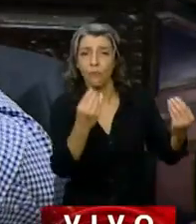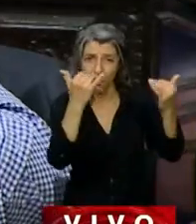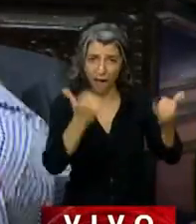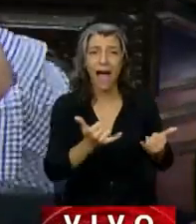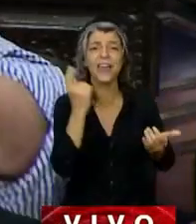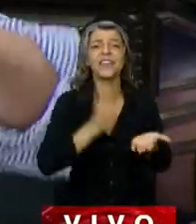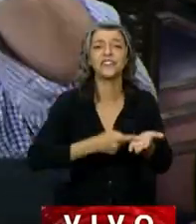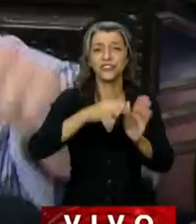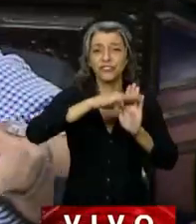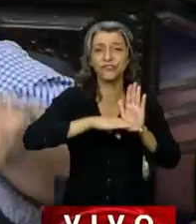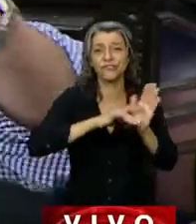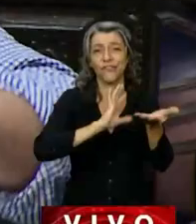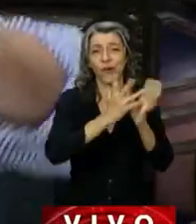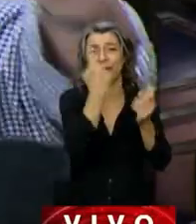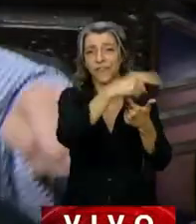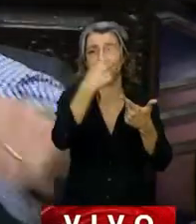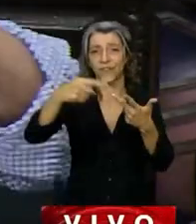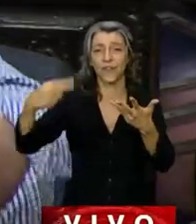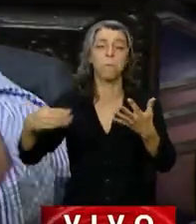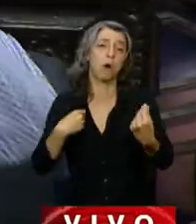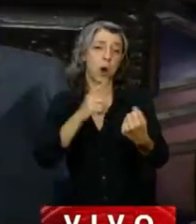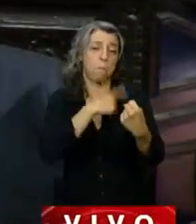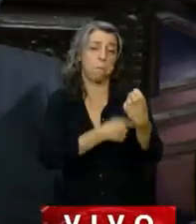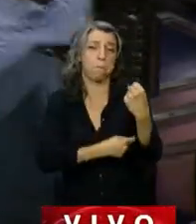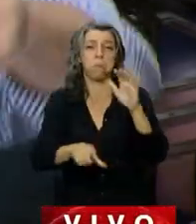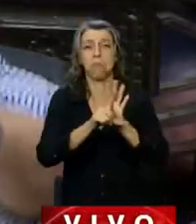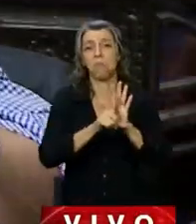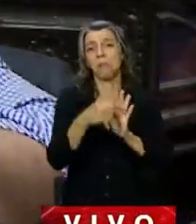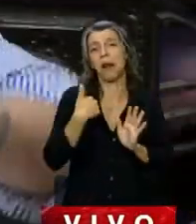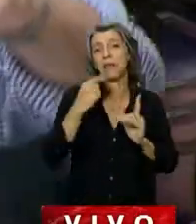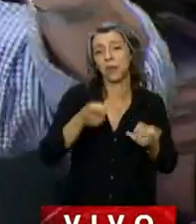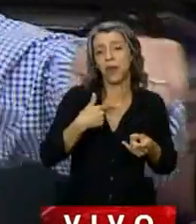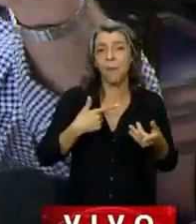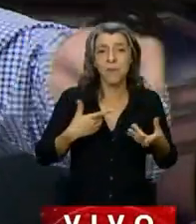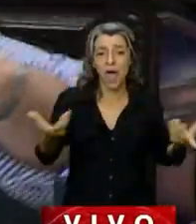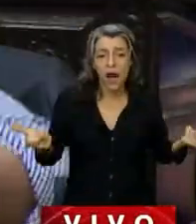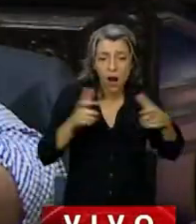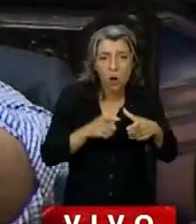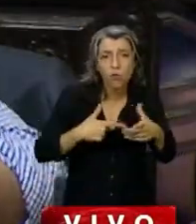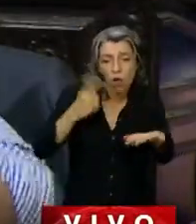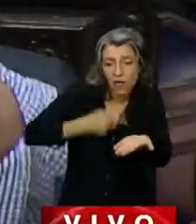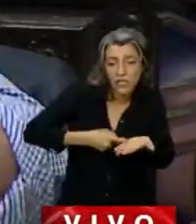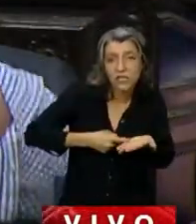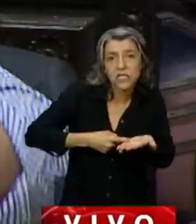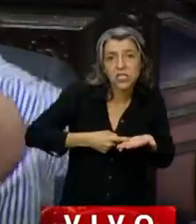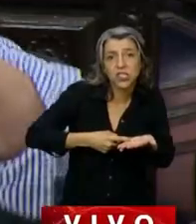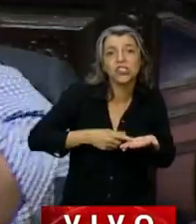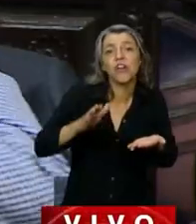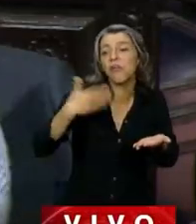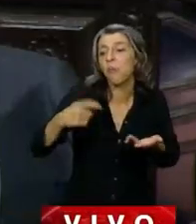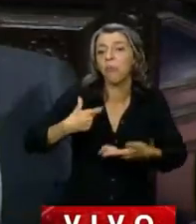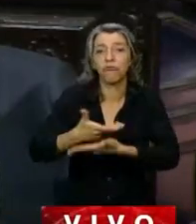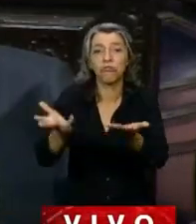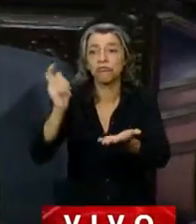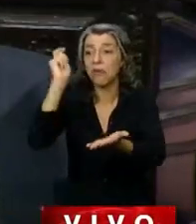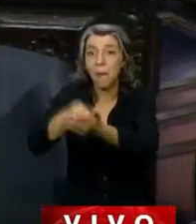qué? Porque el Poder Legislativo se junta y decide y toma de tonta a toda la sociedad que paga el impuesto a la ganancia y dice: yo pago el impuesto a la